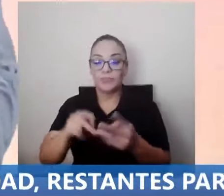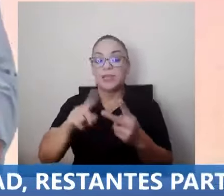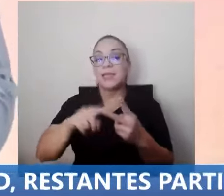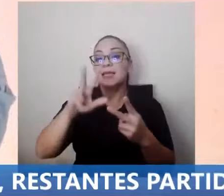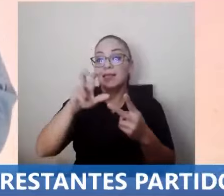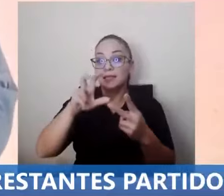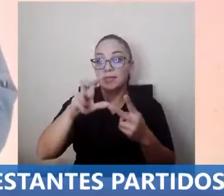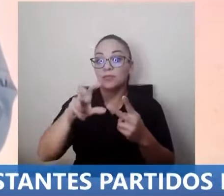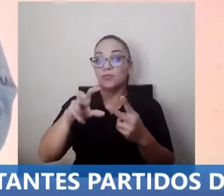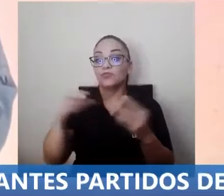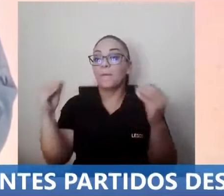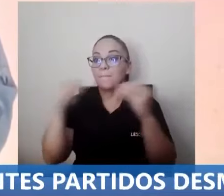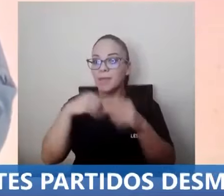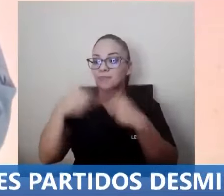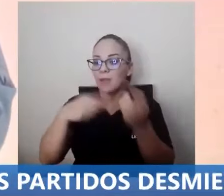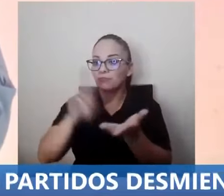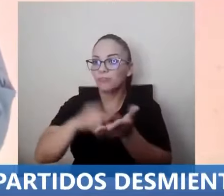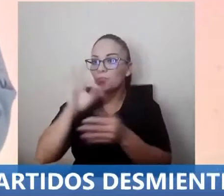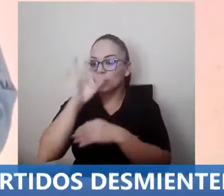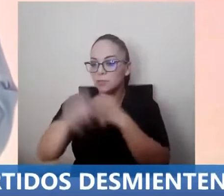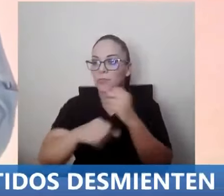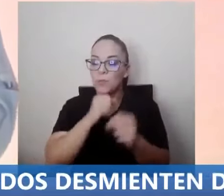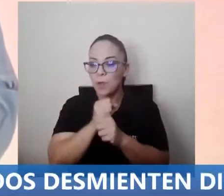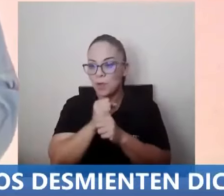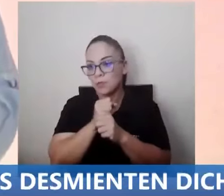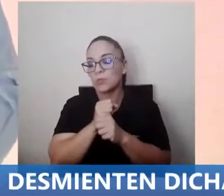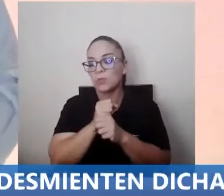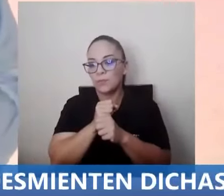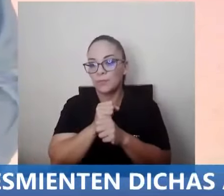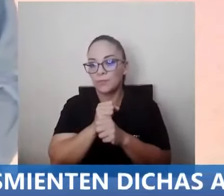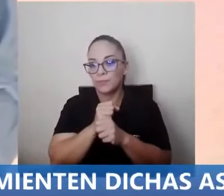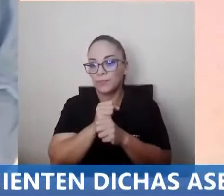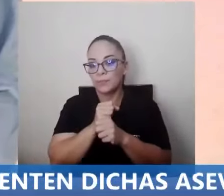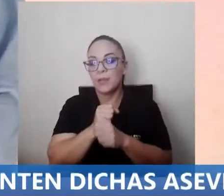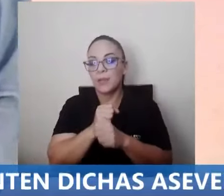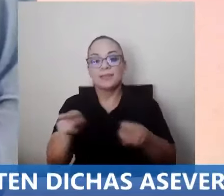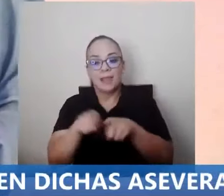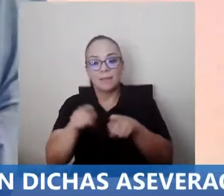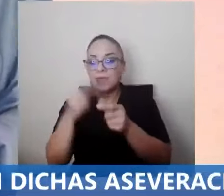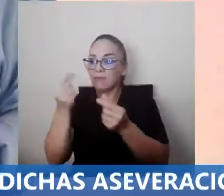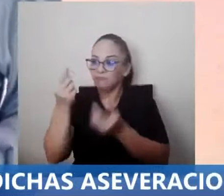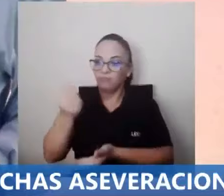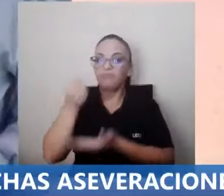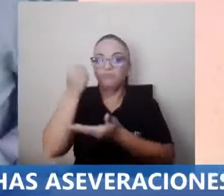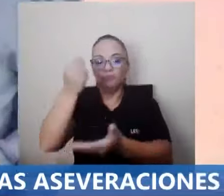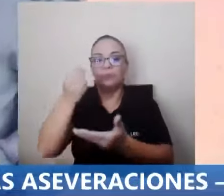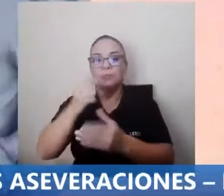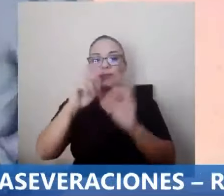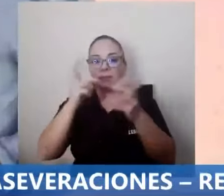que sigue. Estamos invirtiendo en infraestructura de seguridad,